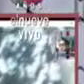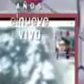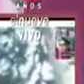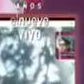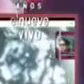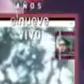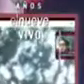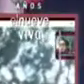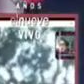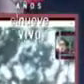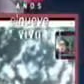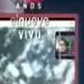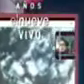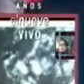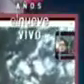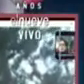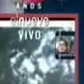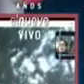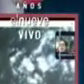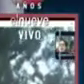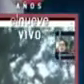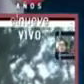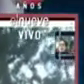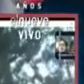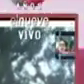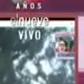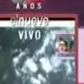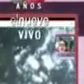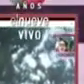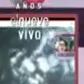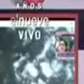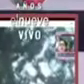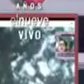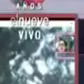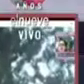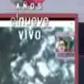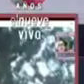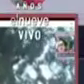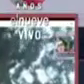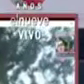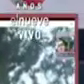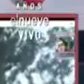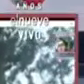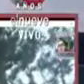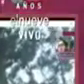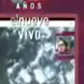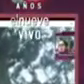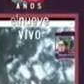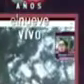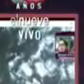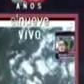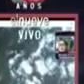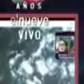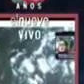bien preparado. Pero la cosa es que el discurso del otro ministro de la Salud,